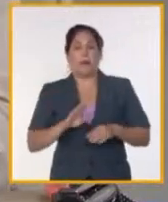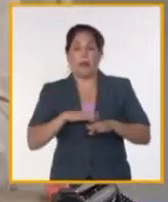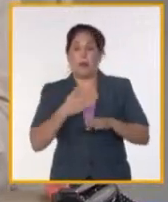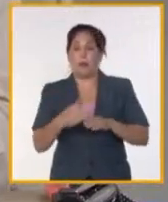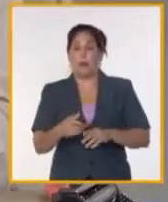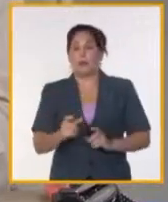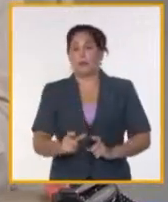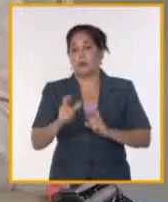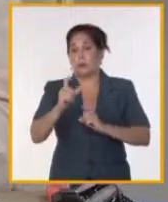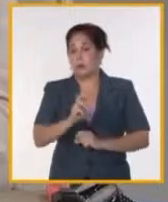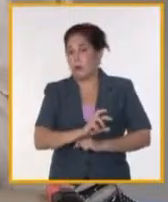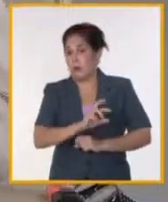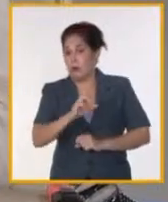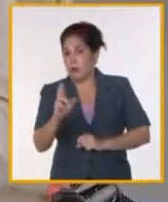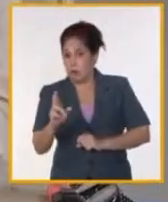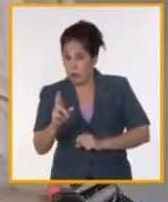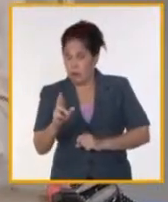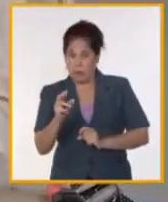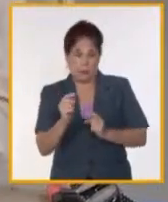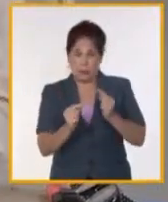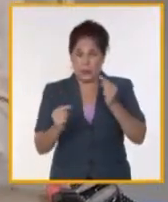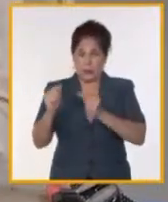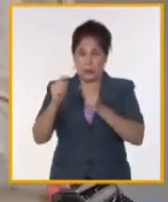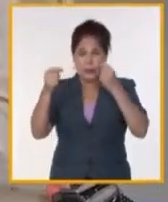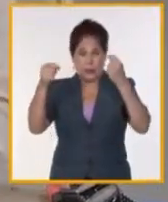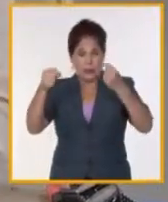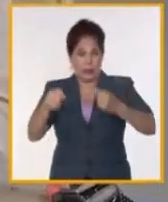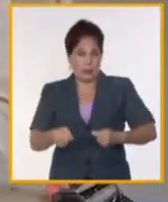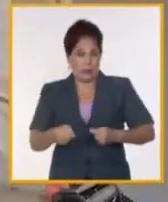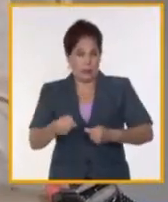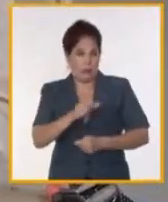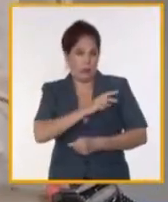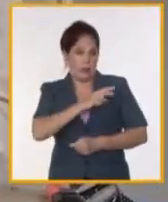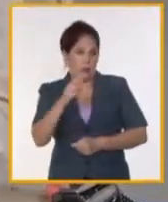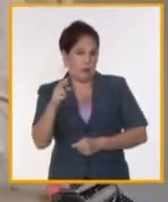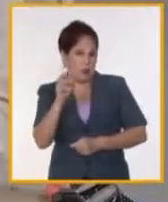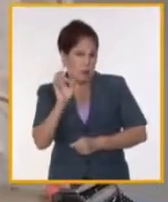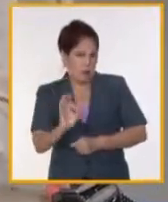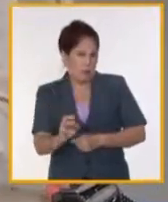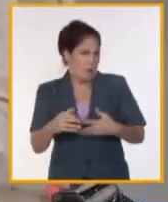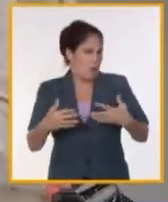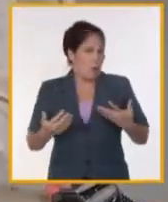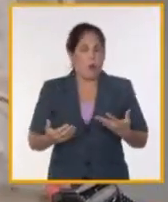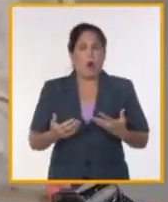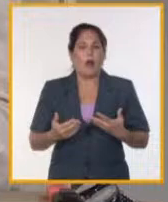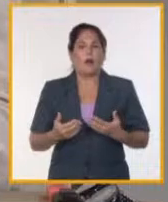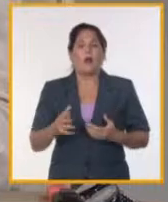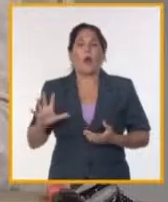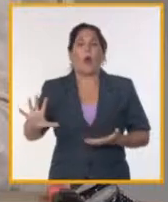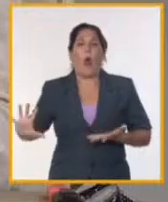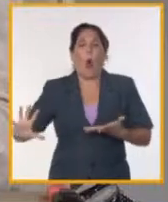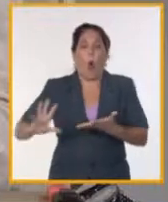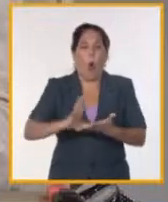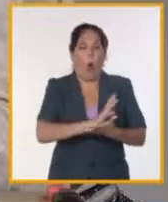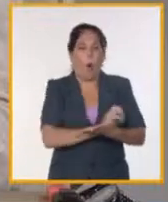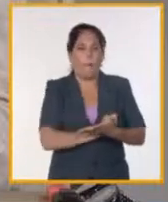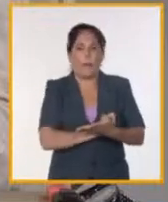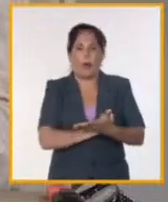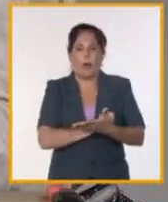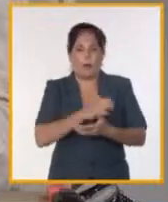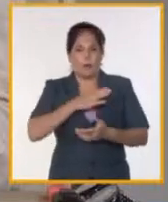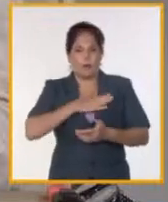Cuando triunfa la revolución, una de las primeras decisiones que tomó la revolución triunfante fue la nacionalización de la industria minera. Eso